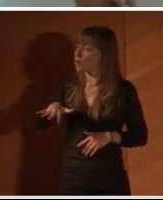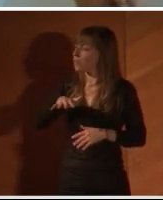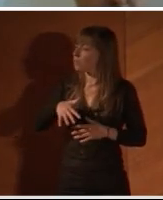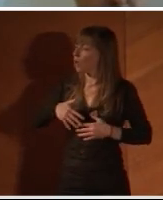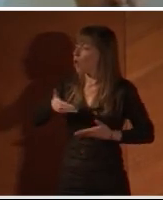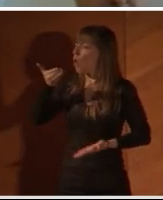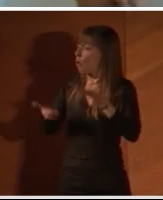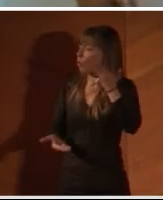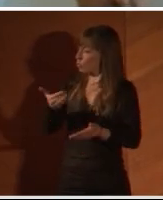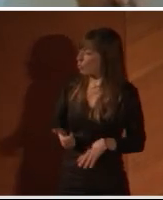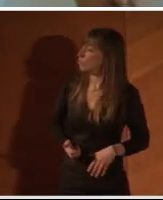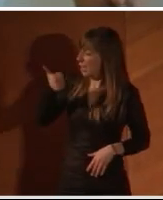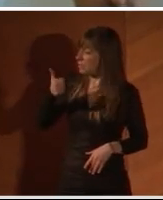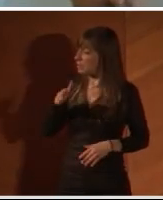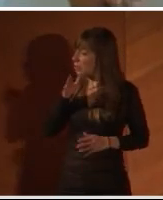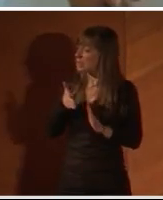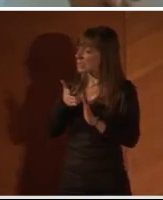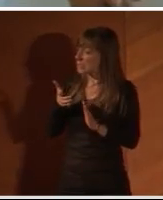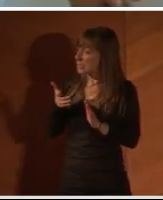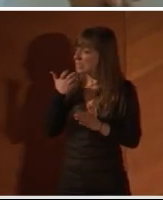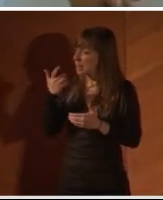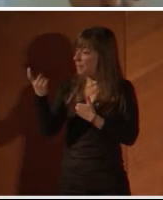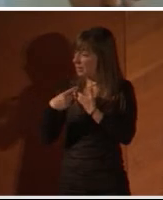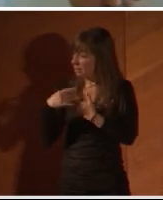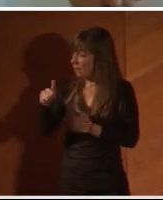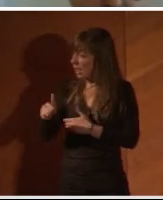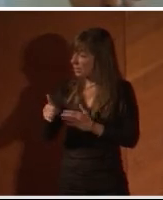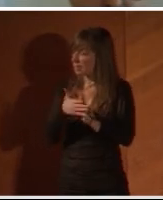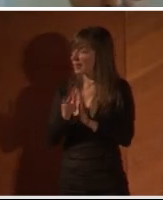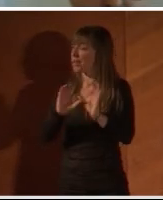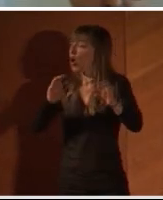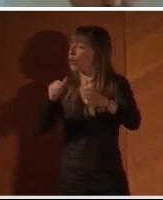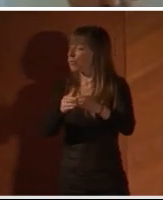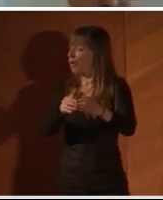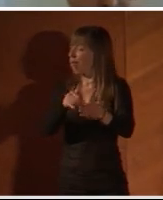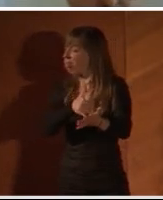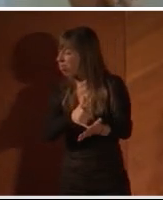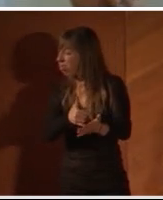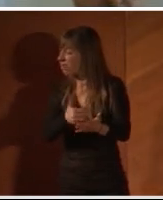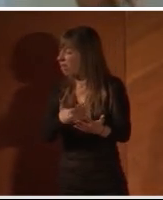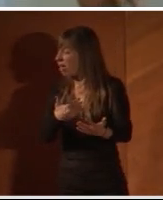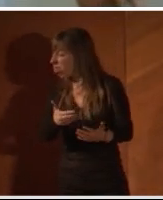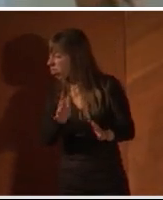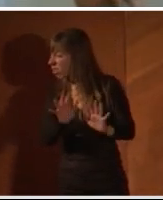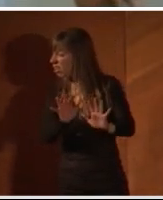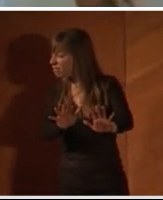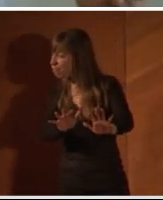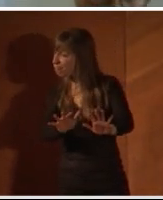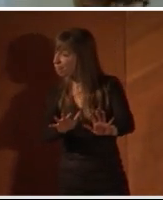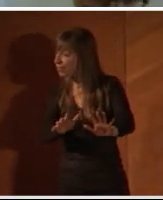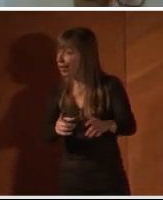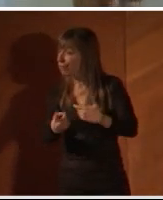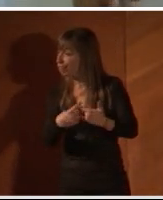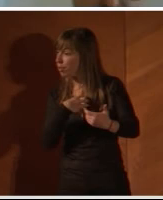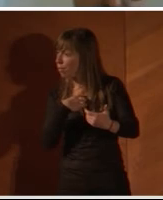justicia, porque esta participación permitirá que colectivos normalmente vulnerables, que no tienen espacios de representación, puedan a través